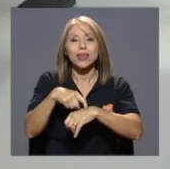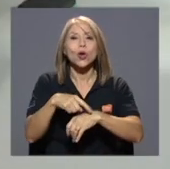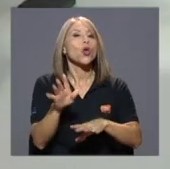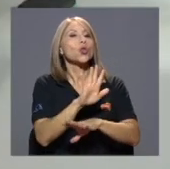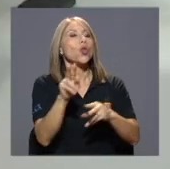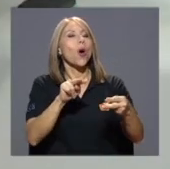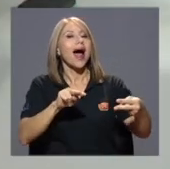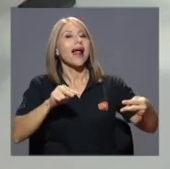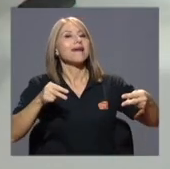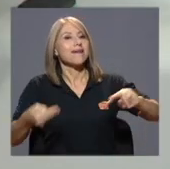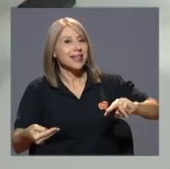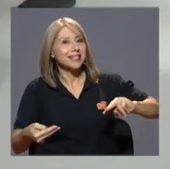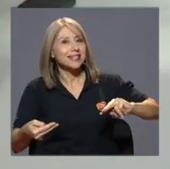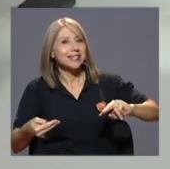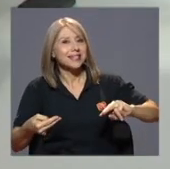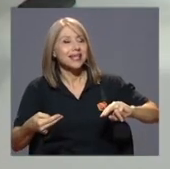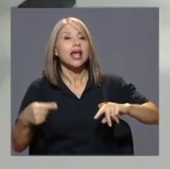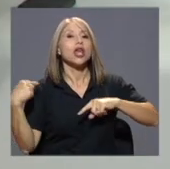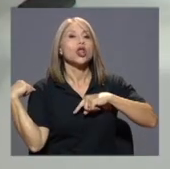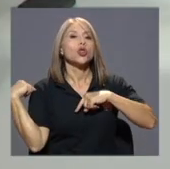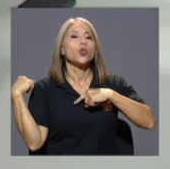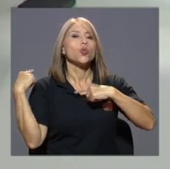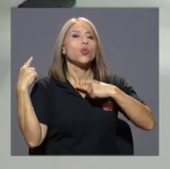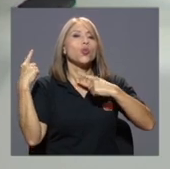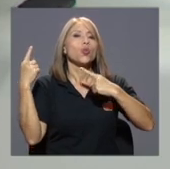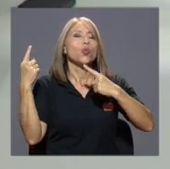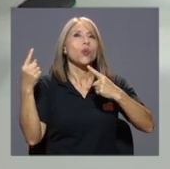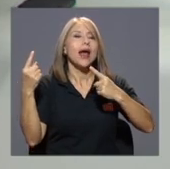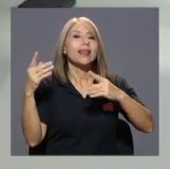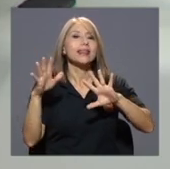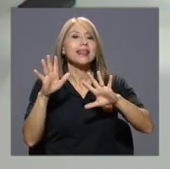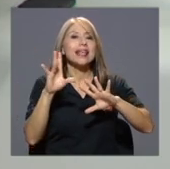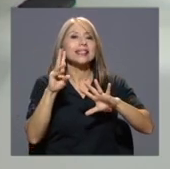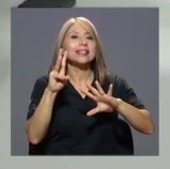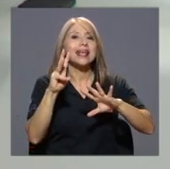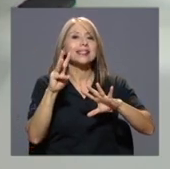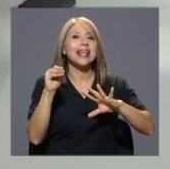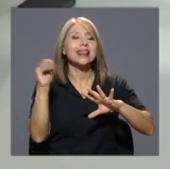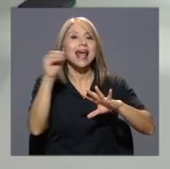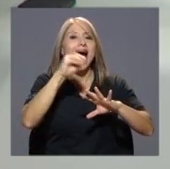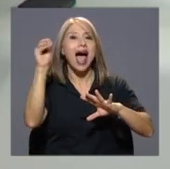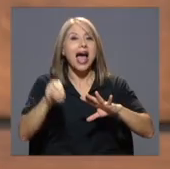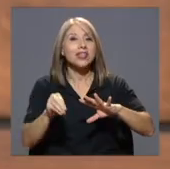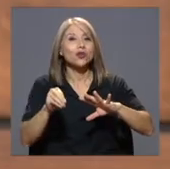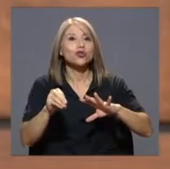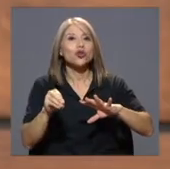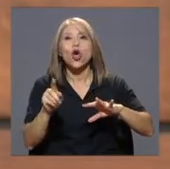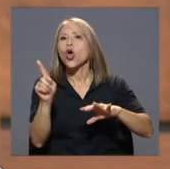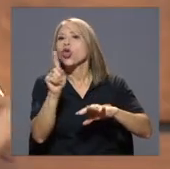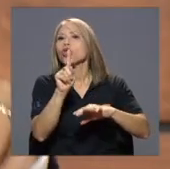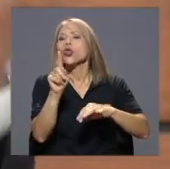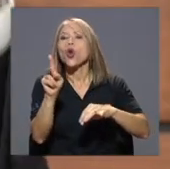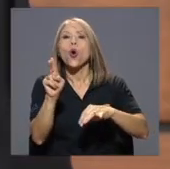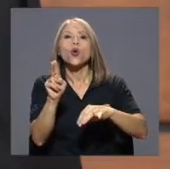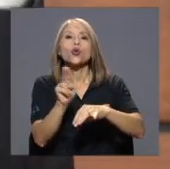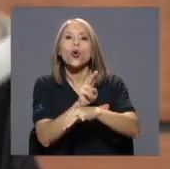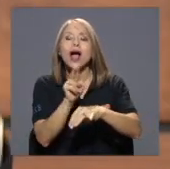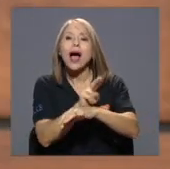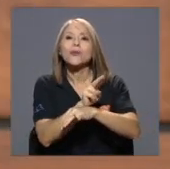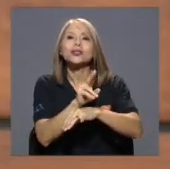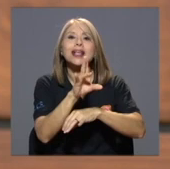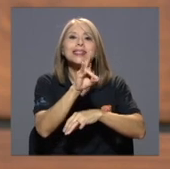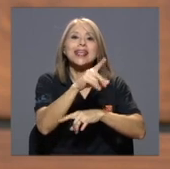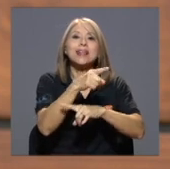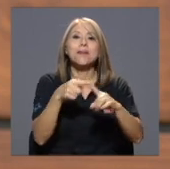sea, durante 60 años no tocamos el 7,5. Es decir, un actuario, dicen que era